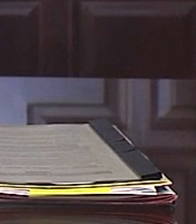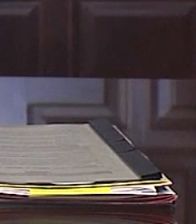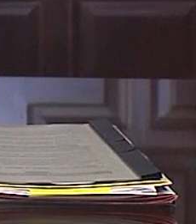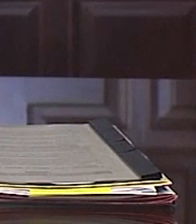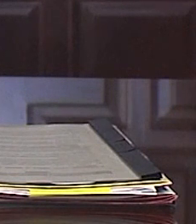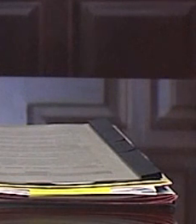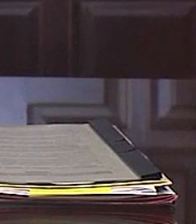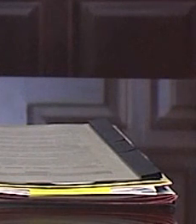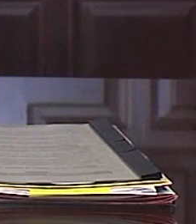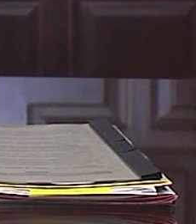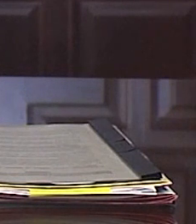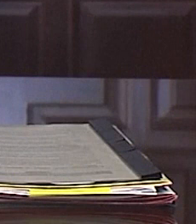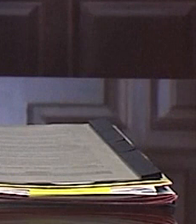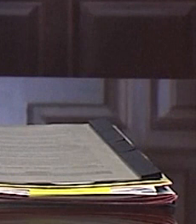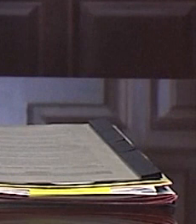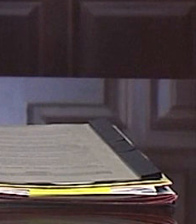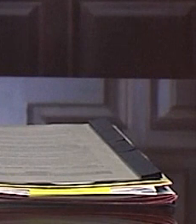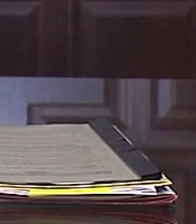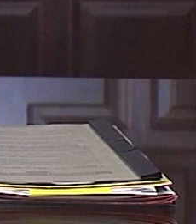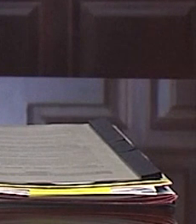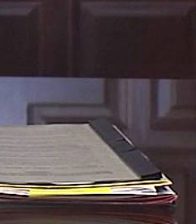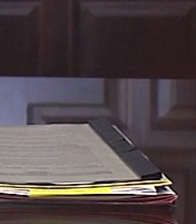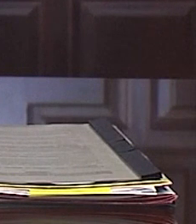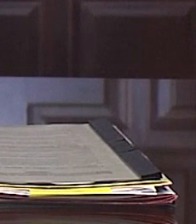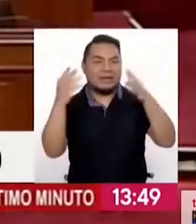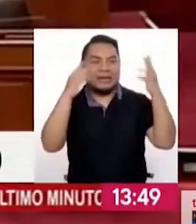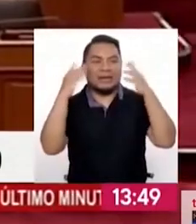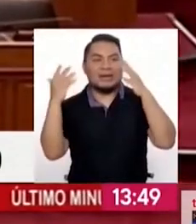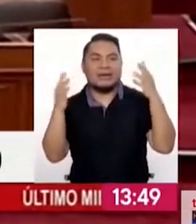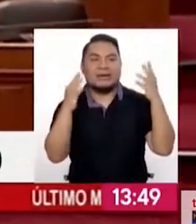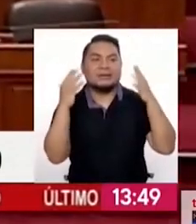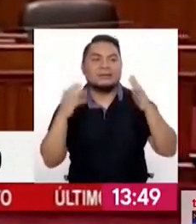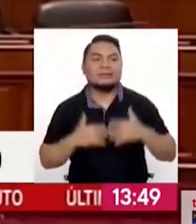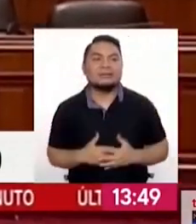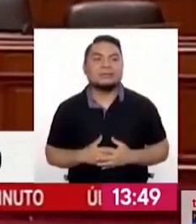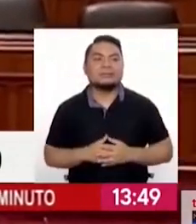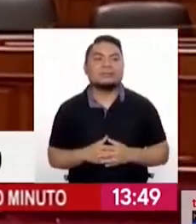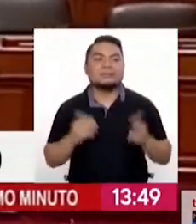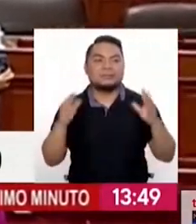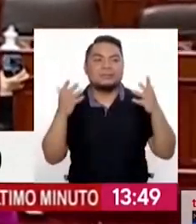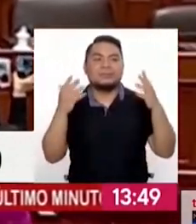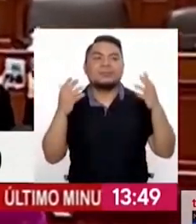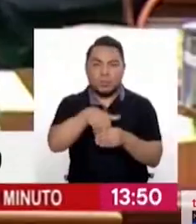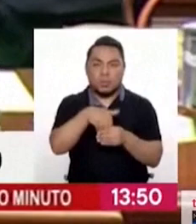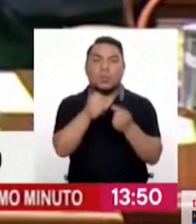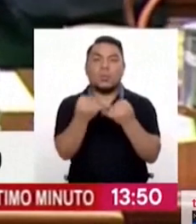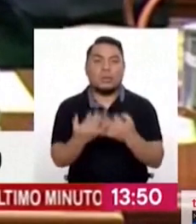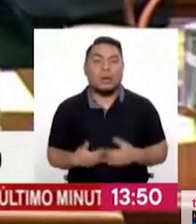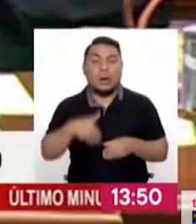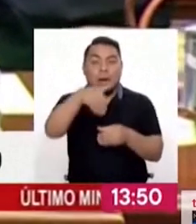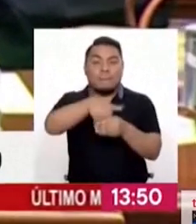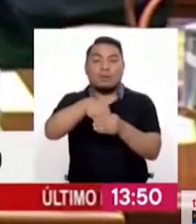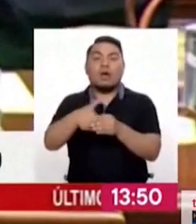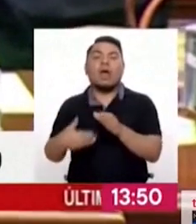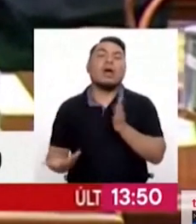Estado. Castillo, al que se investiga por rebelión y conspiración, ha sido trasladado al penal de Barbadillo, el mismo en el que está